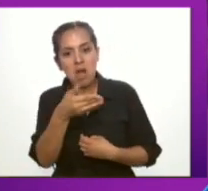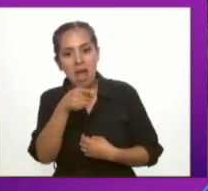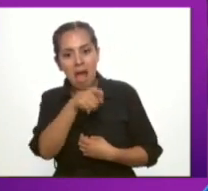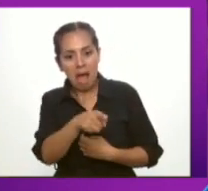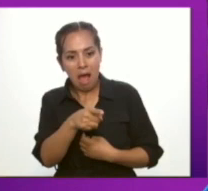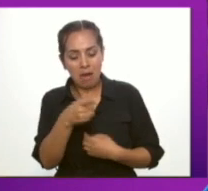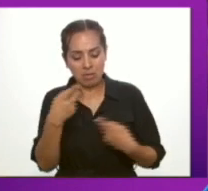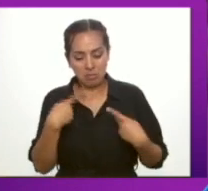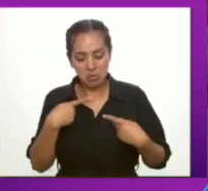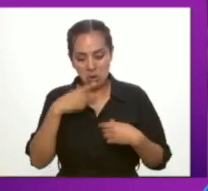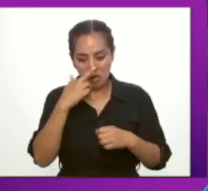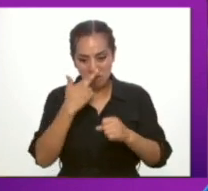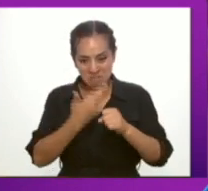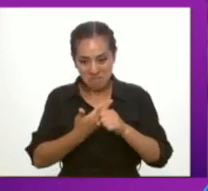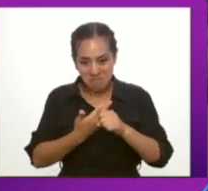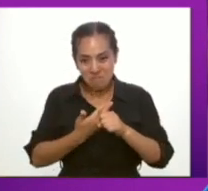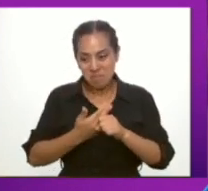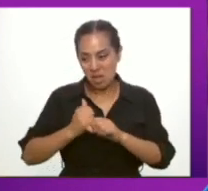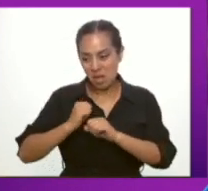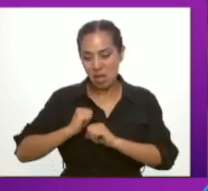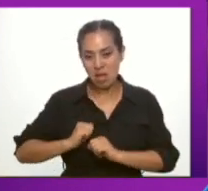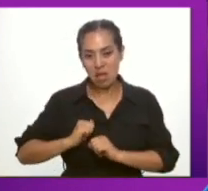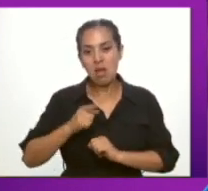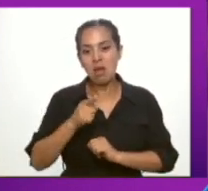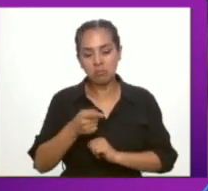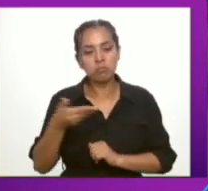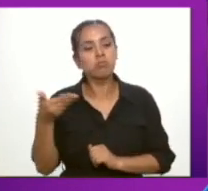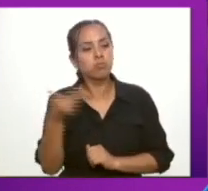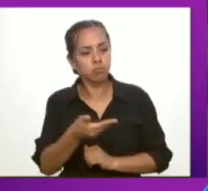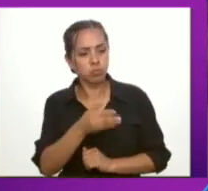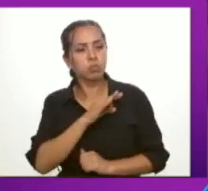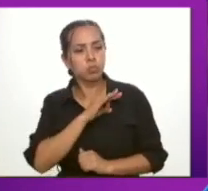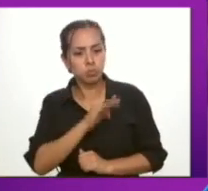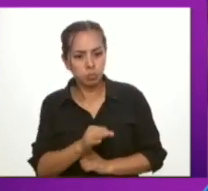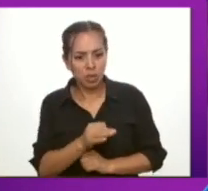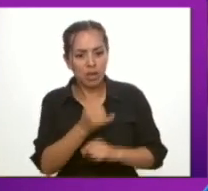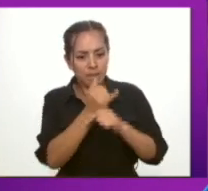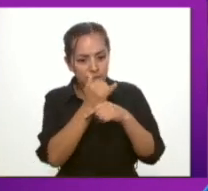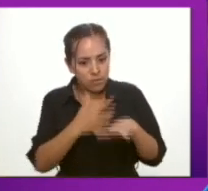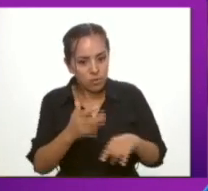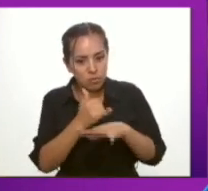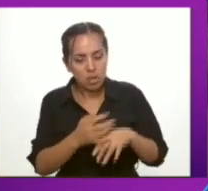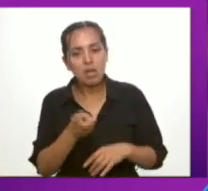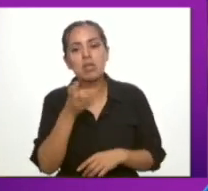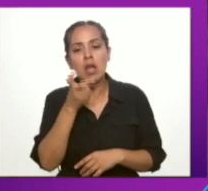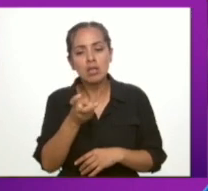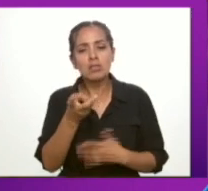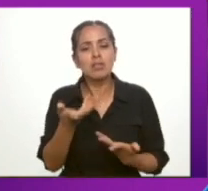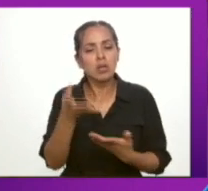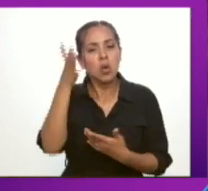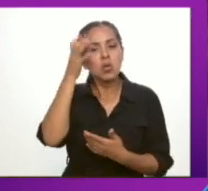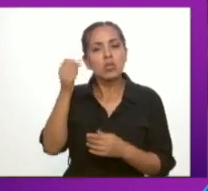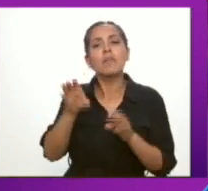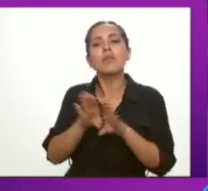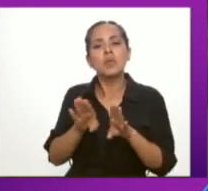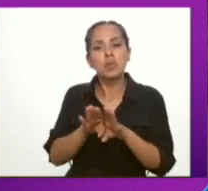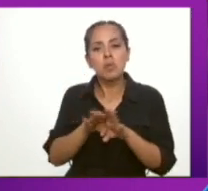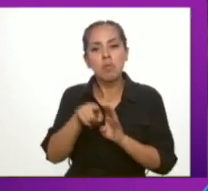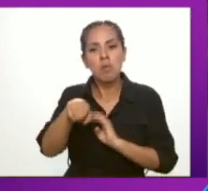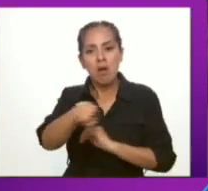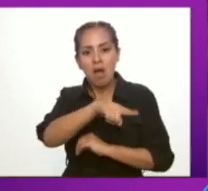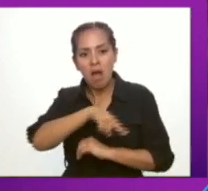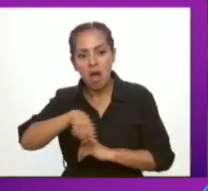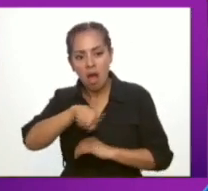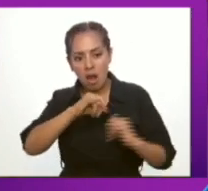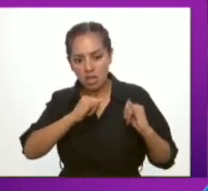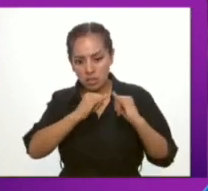sujetos obligados rendición de cuentas la cual se puede conceptualizar como el deber que tiene en